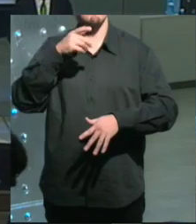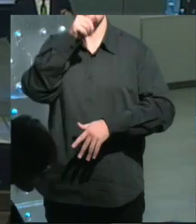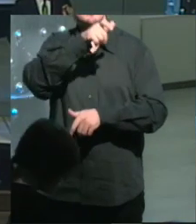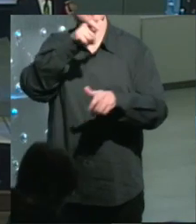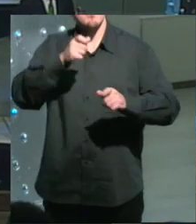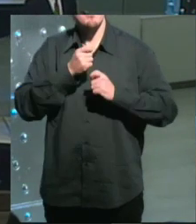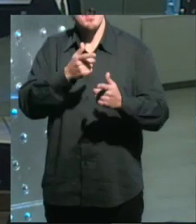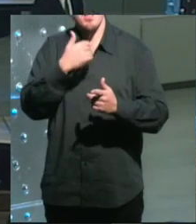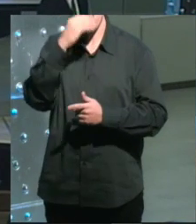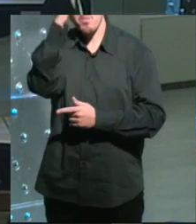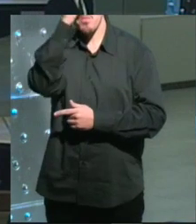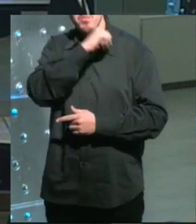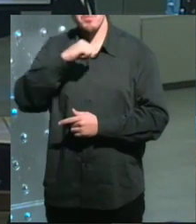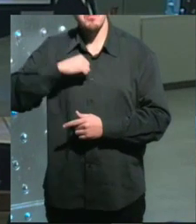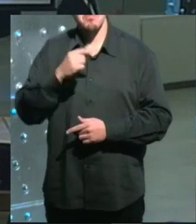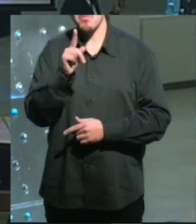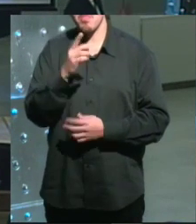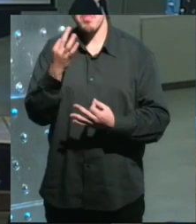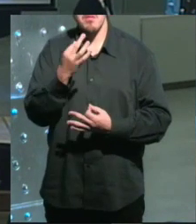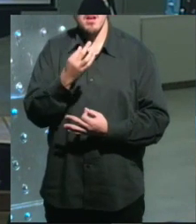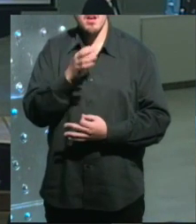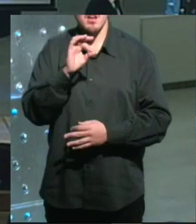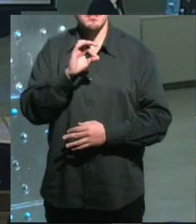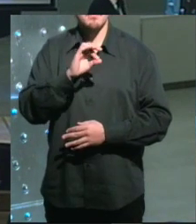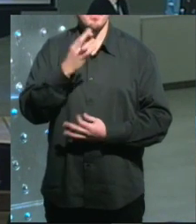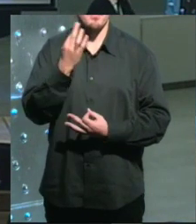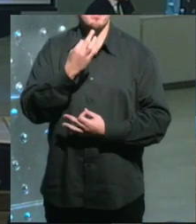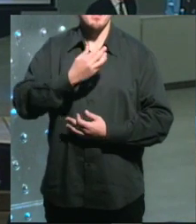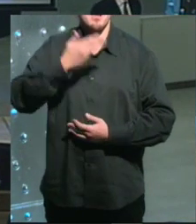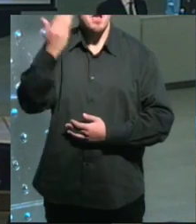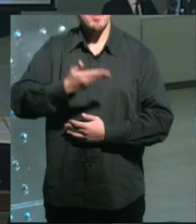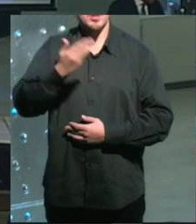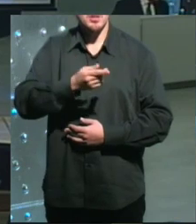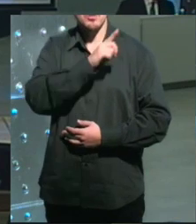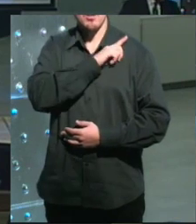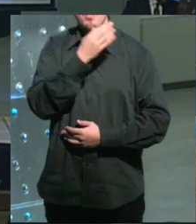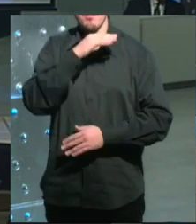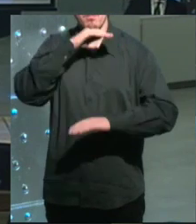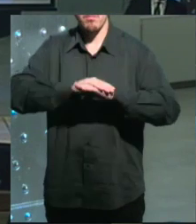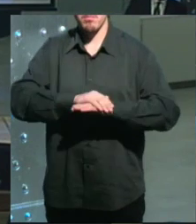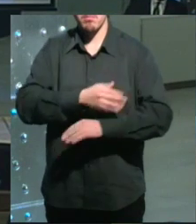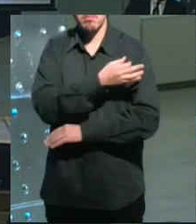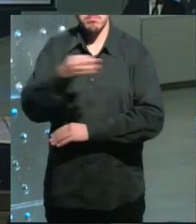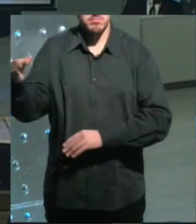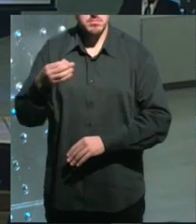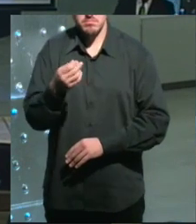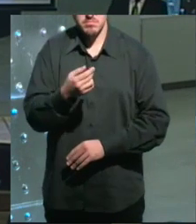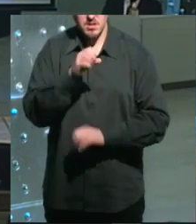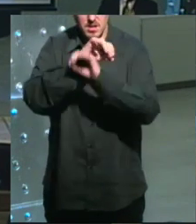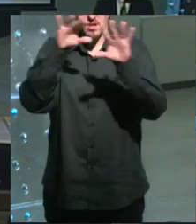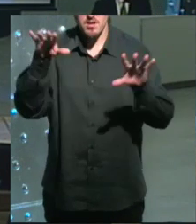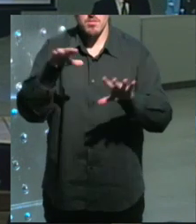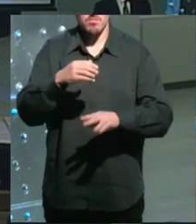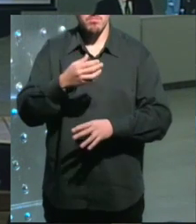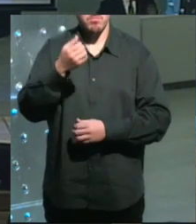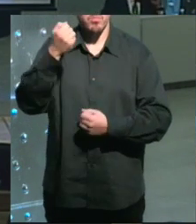la cualidad principal de un buen soldado es que sepa obedecer de manera inequívoca, clara, contundente, y lo que se premia es la